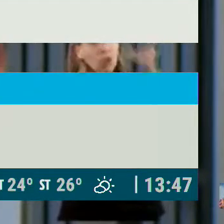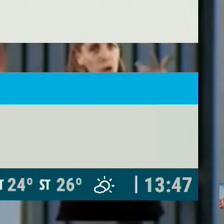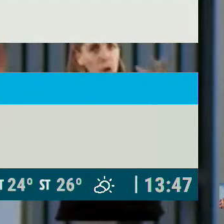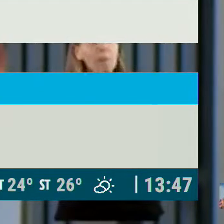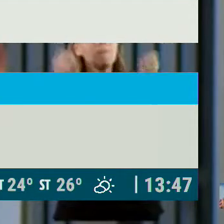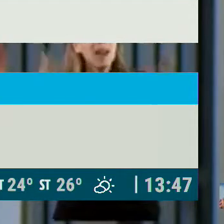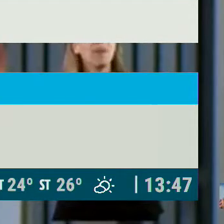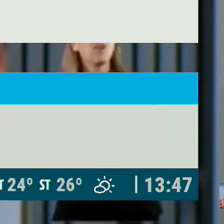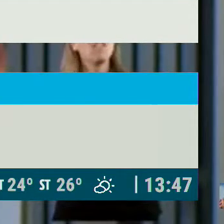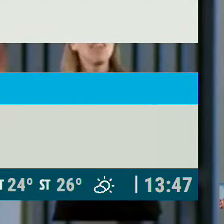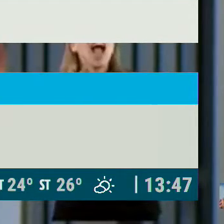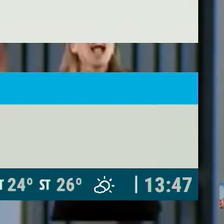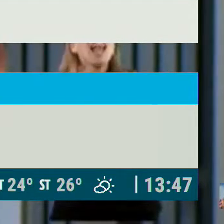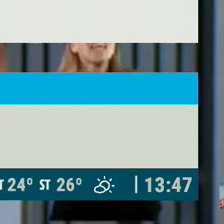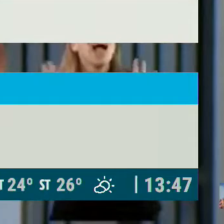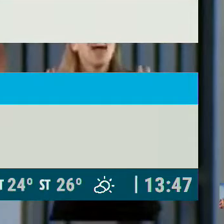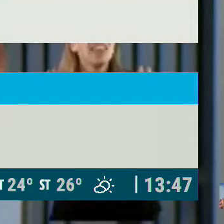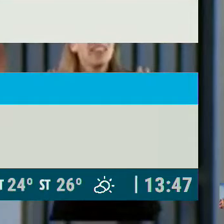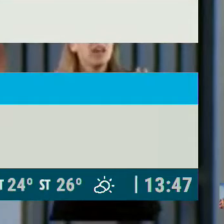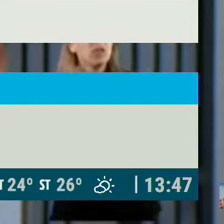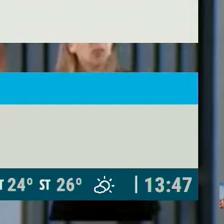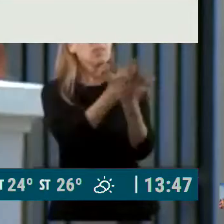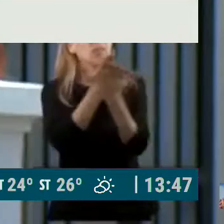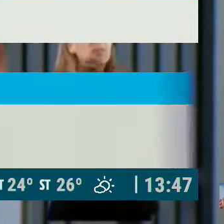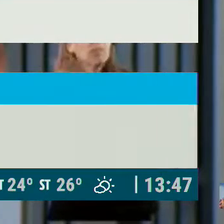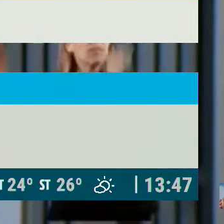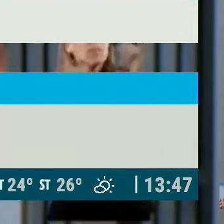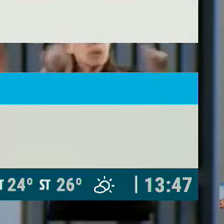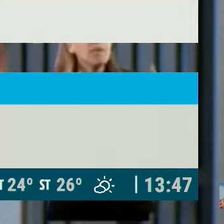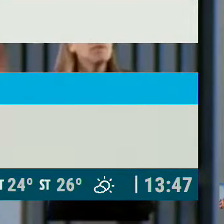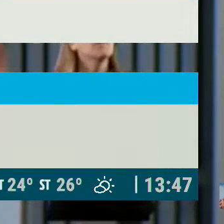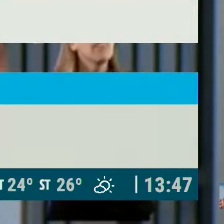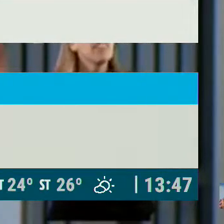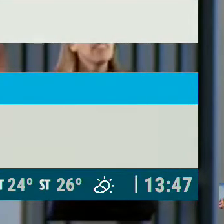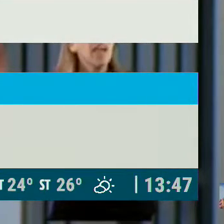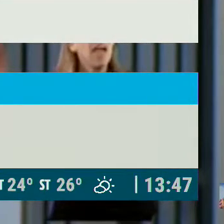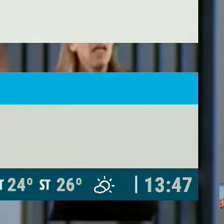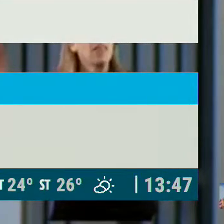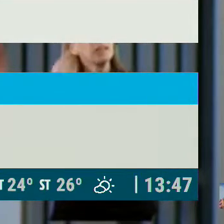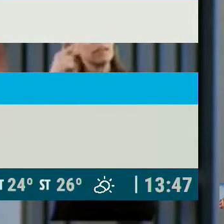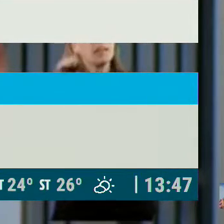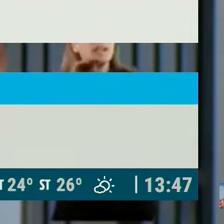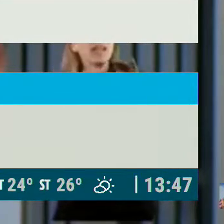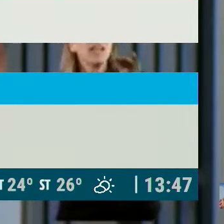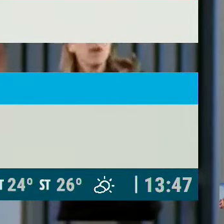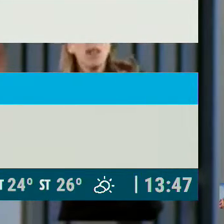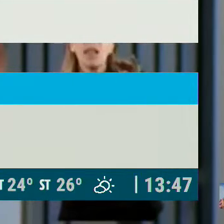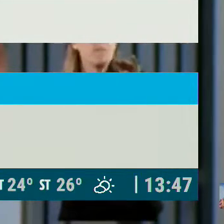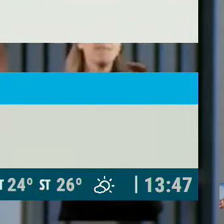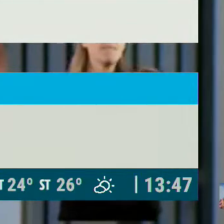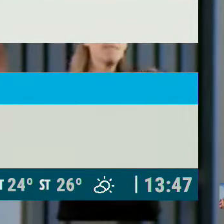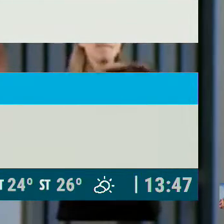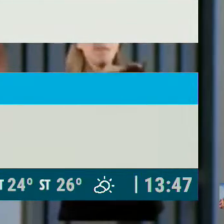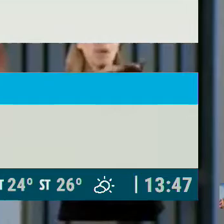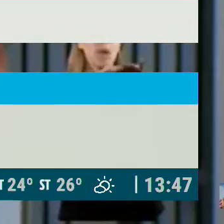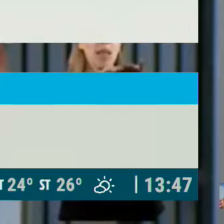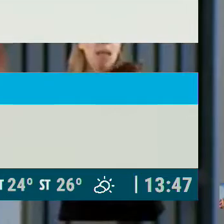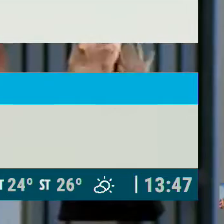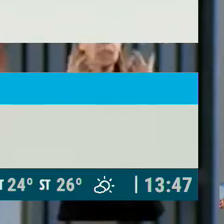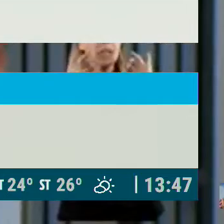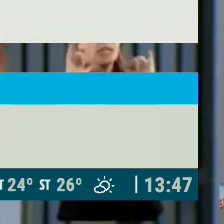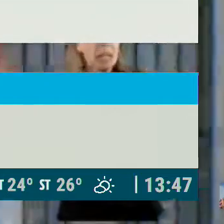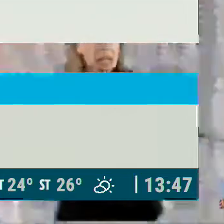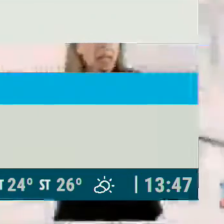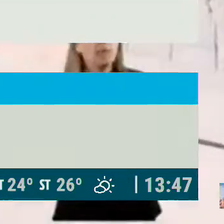mejorar nuestras vidas. Los convoco a reducir todo tipo de desigualdades, pero fundamentalmente